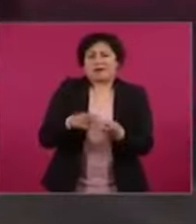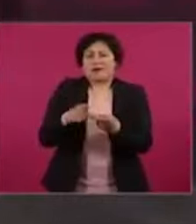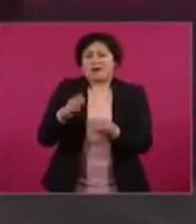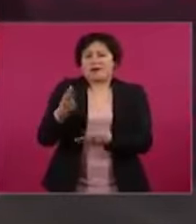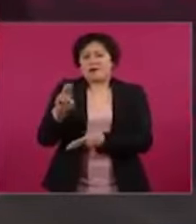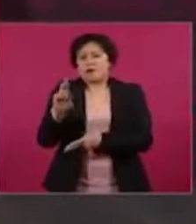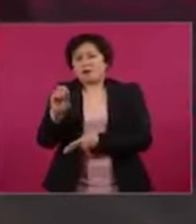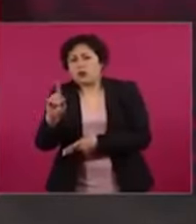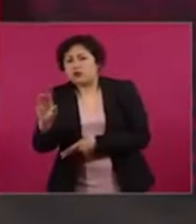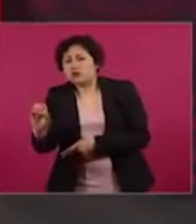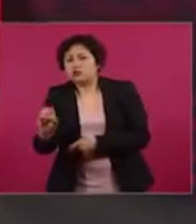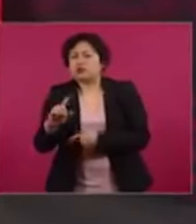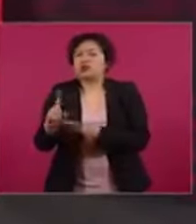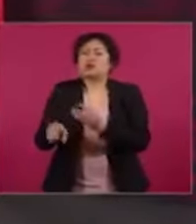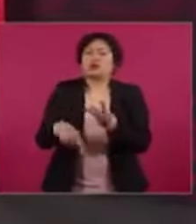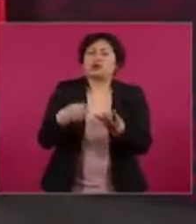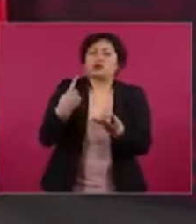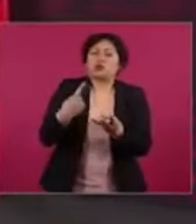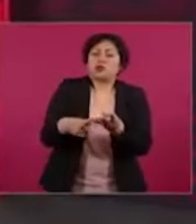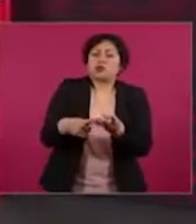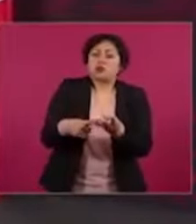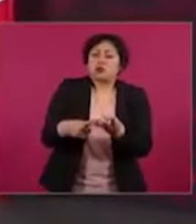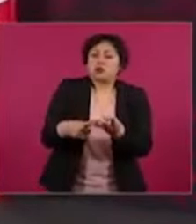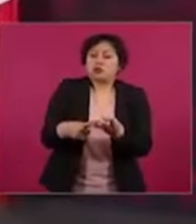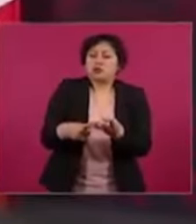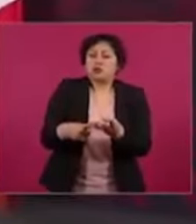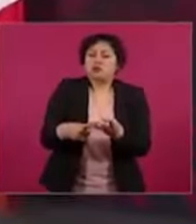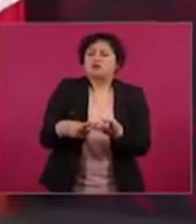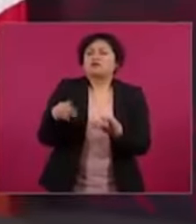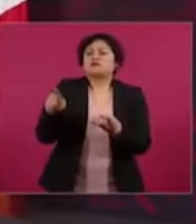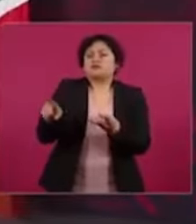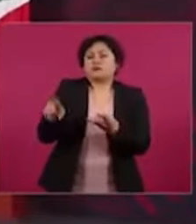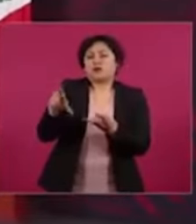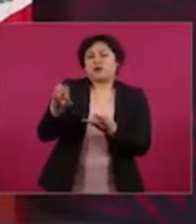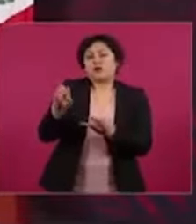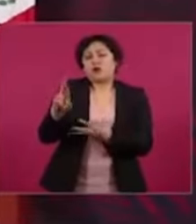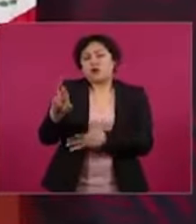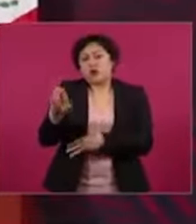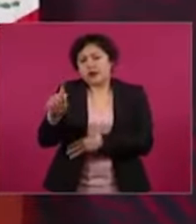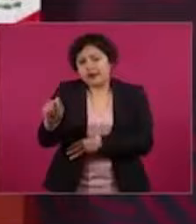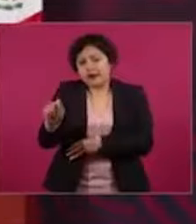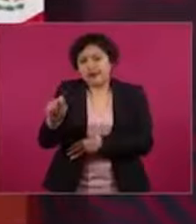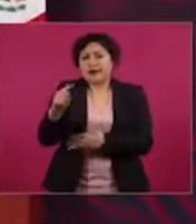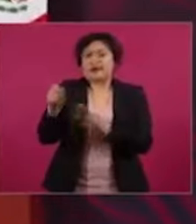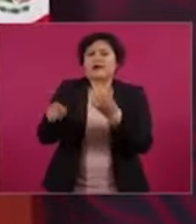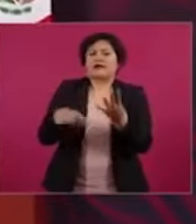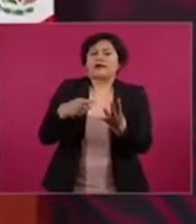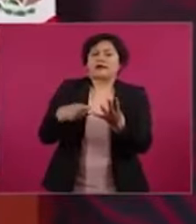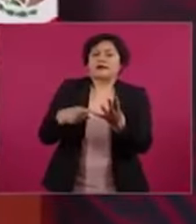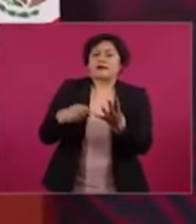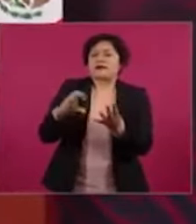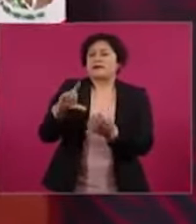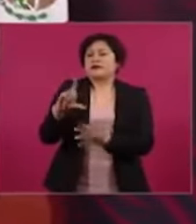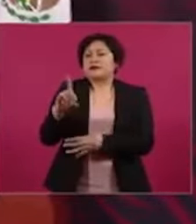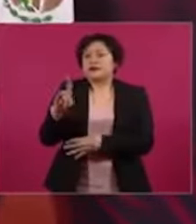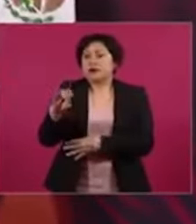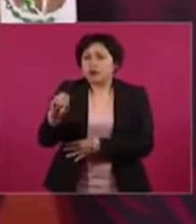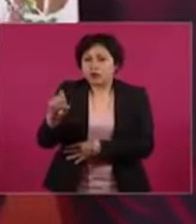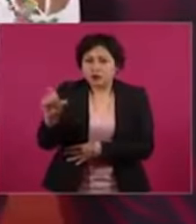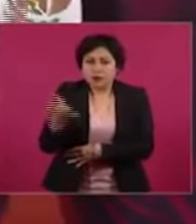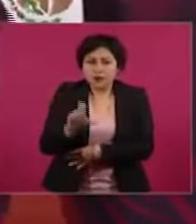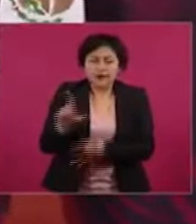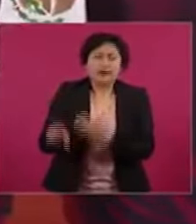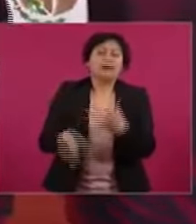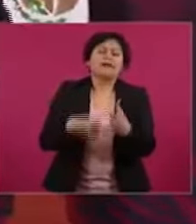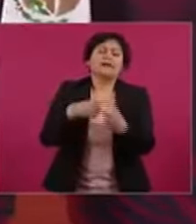o Brokers de Datos que hacen una especie como de catálogo de las personas y la venden no solamente a empresas